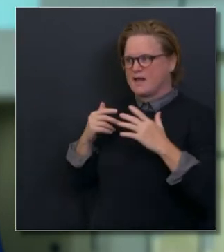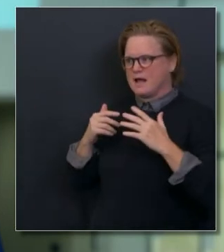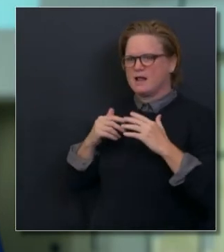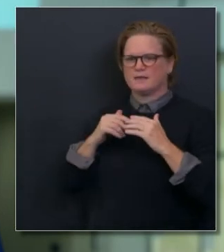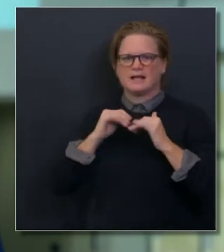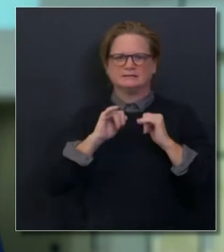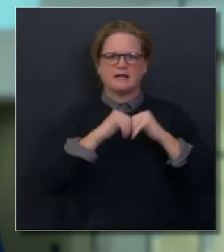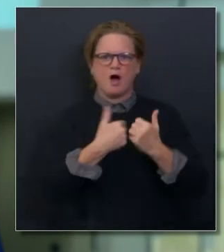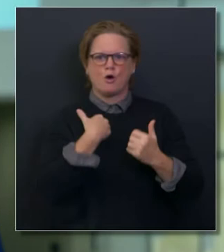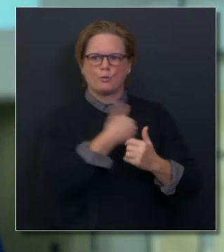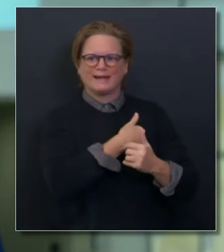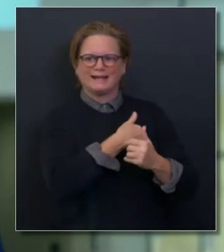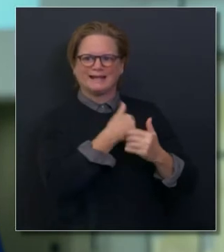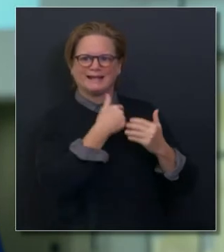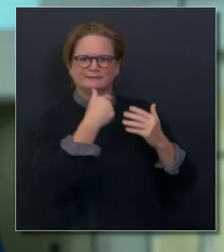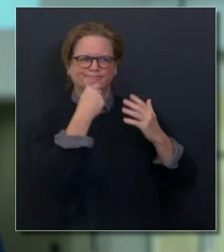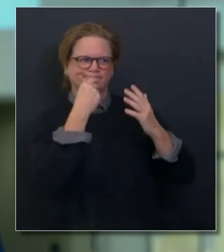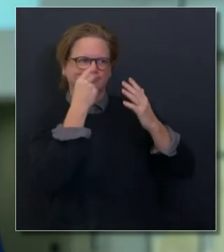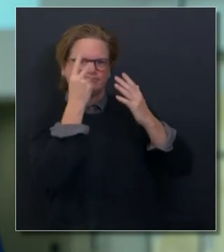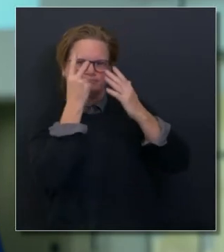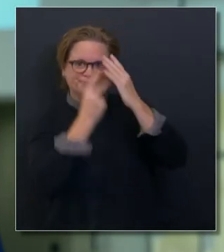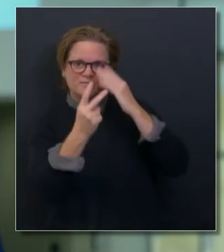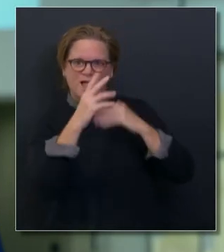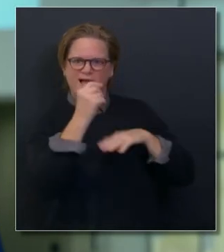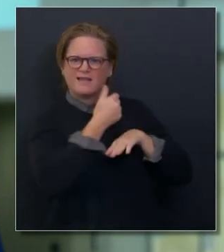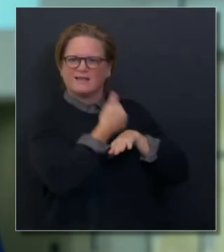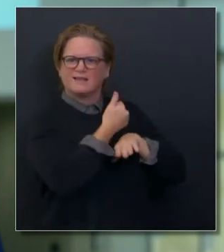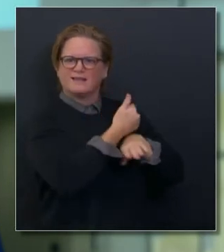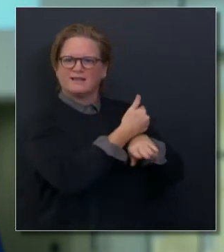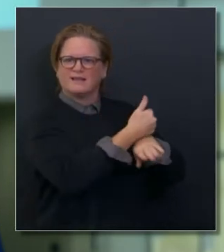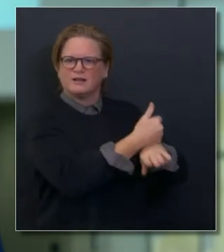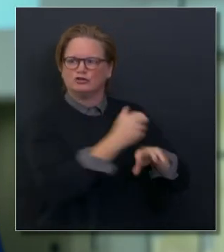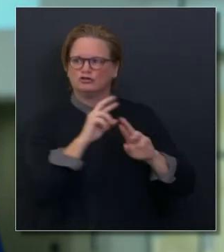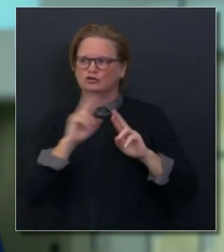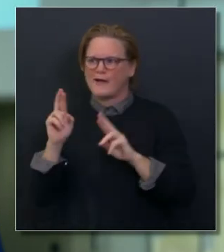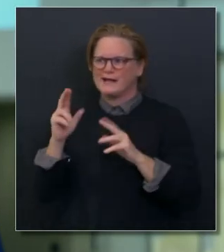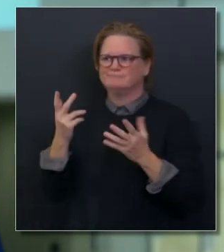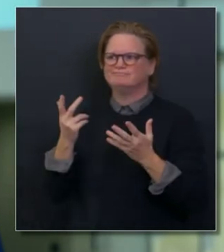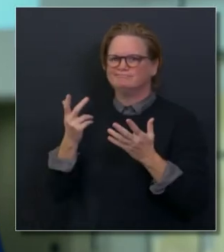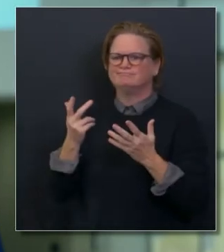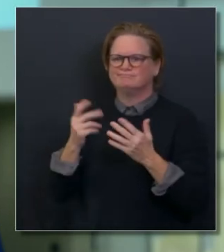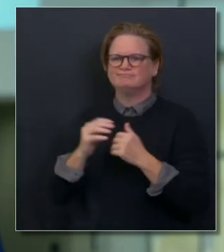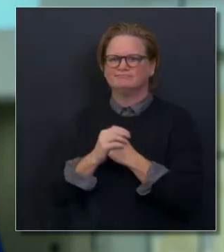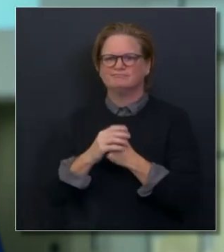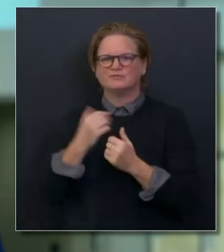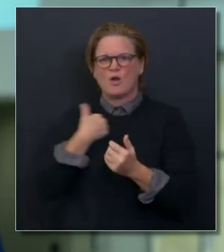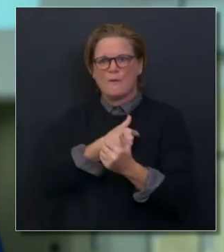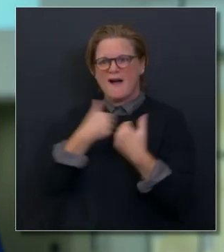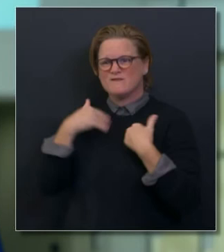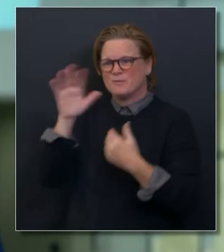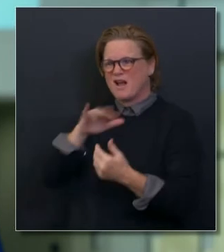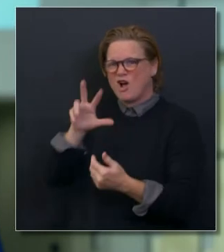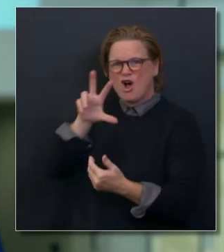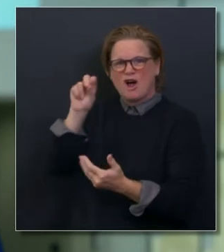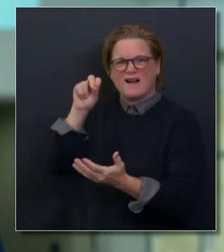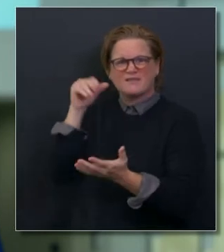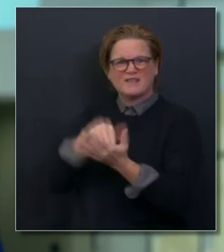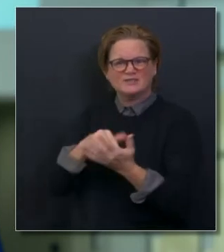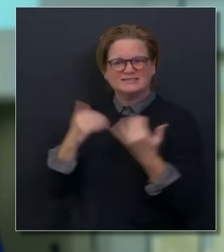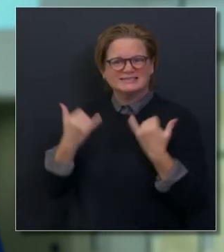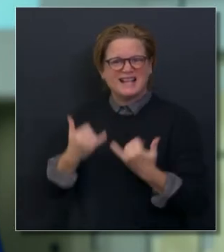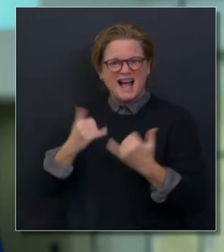y vemos lo que estamos, que está subiendo un poquito más de 30,000 casos por día. Eso les dice que en las